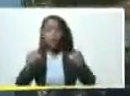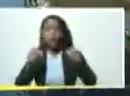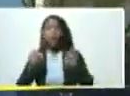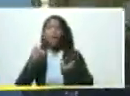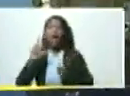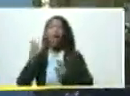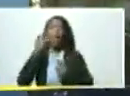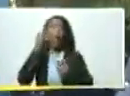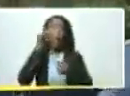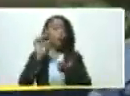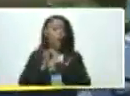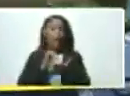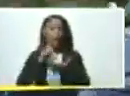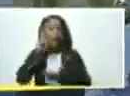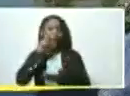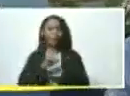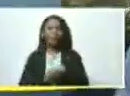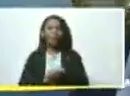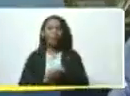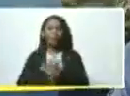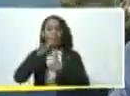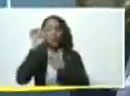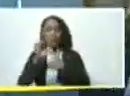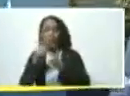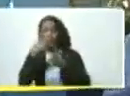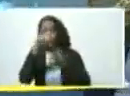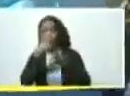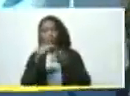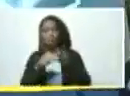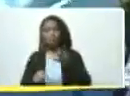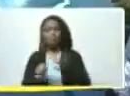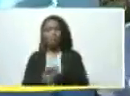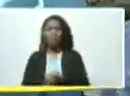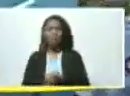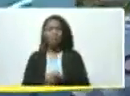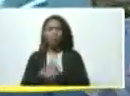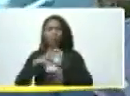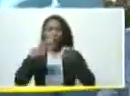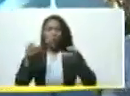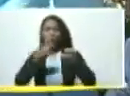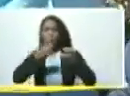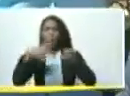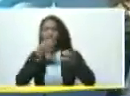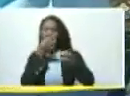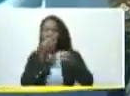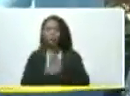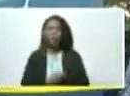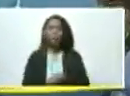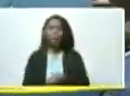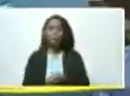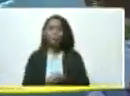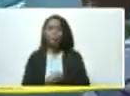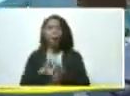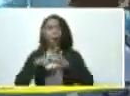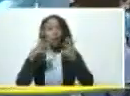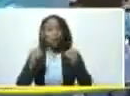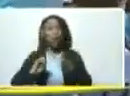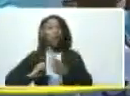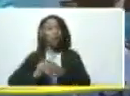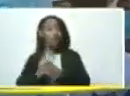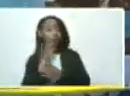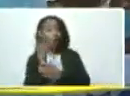guayaba, cebollín, apio España, calabacín, una lechosa,